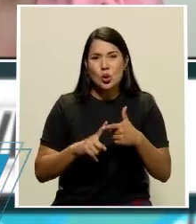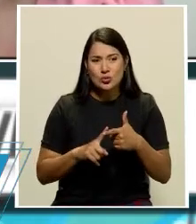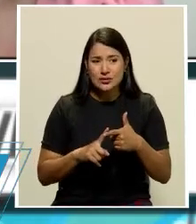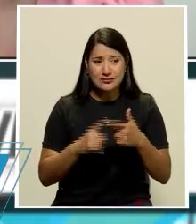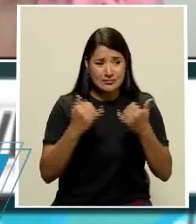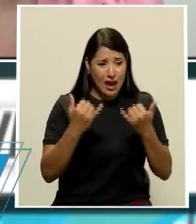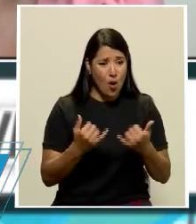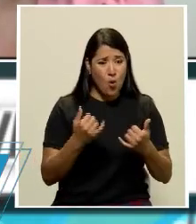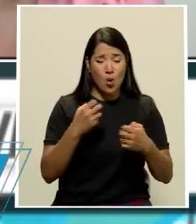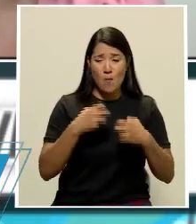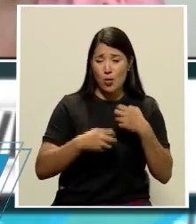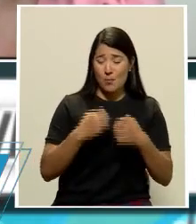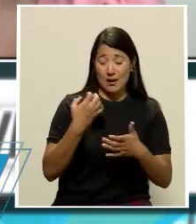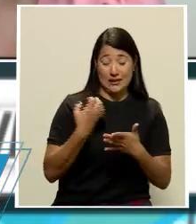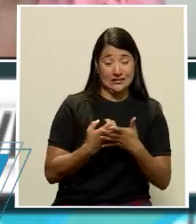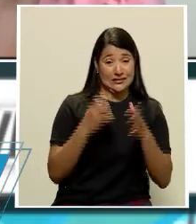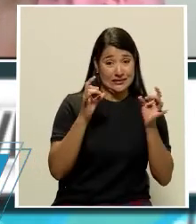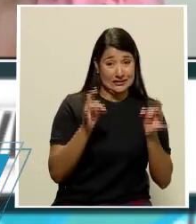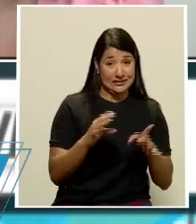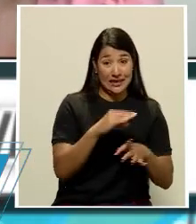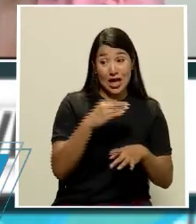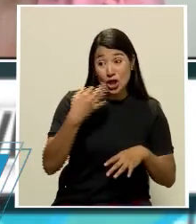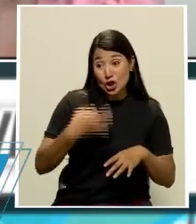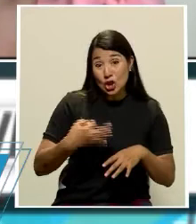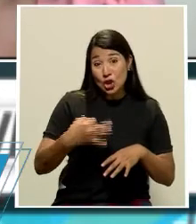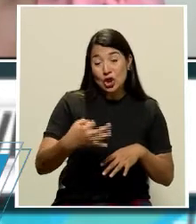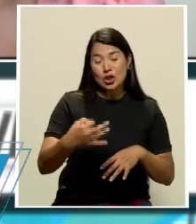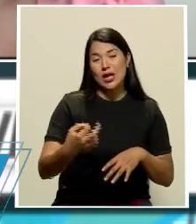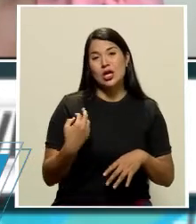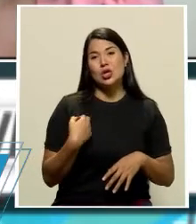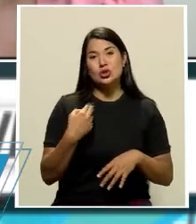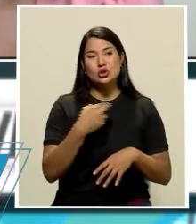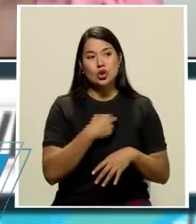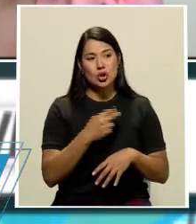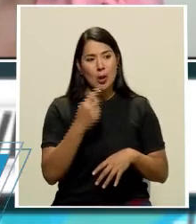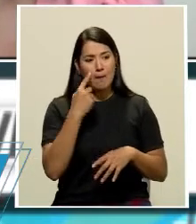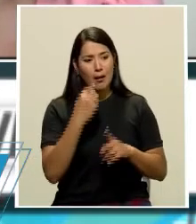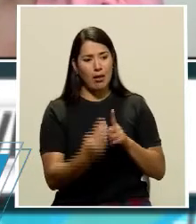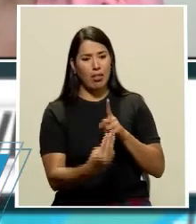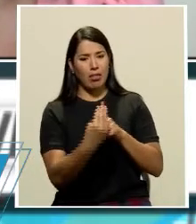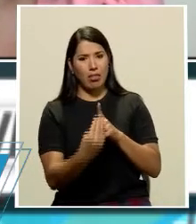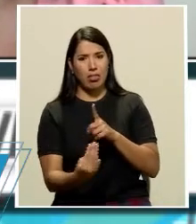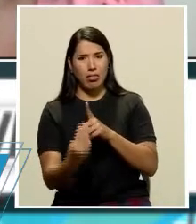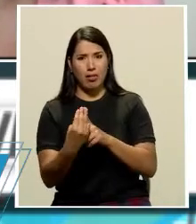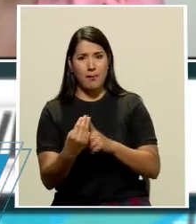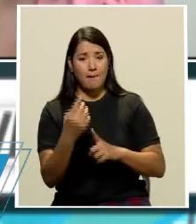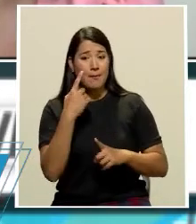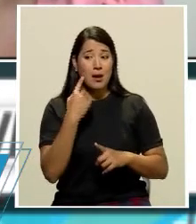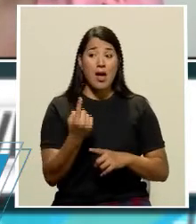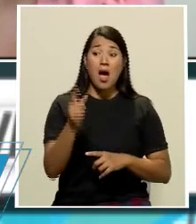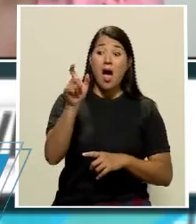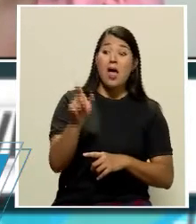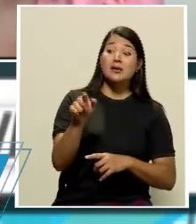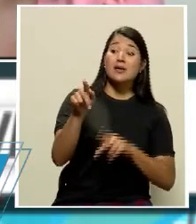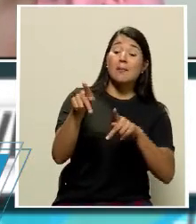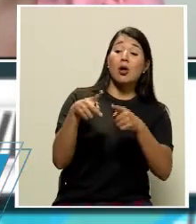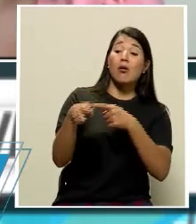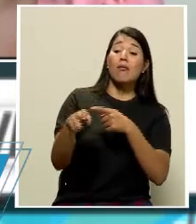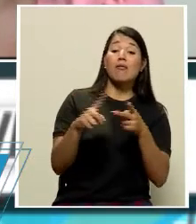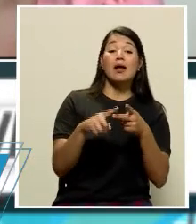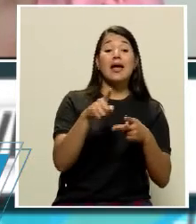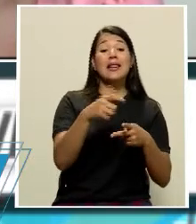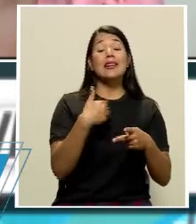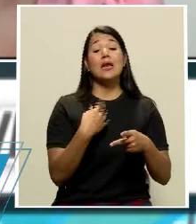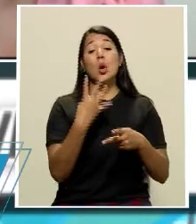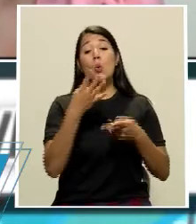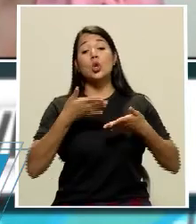crisis económica tremenda y diariamente uno recibe mensajes: mira, fulano está sin trabajo, mengana tiene